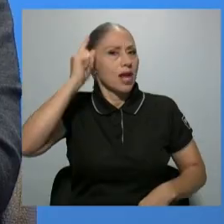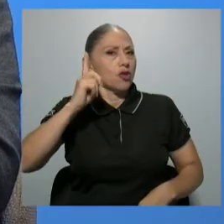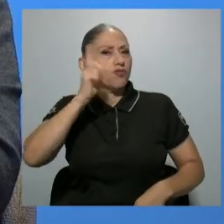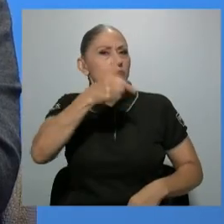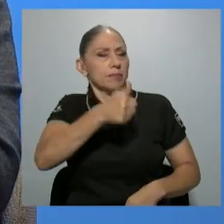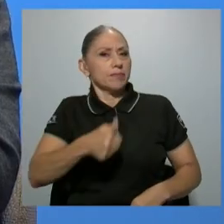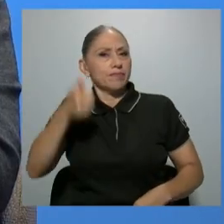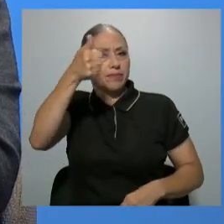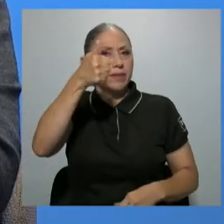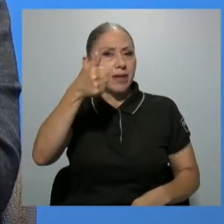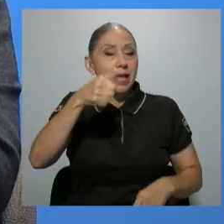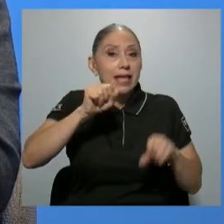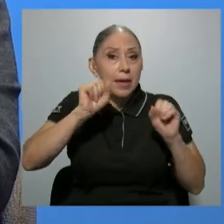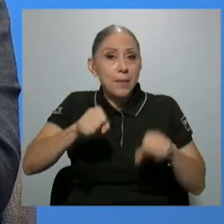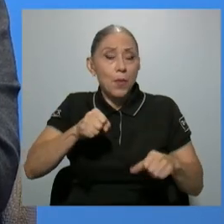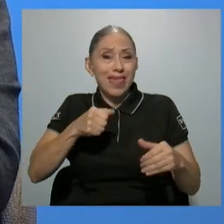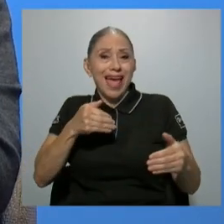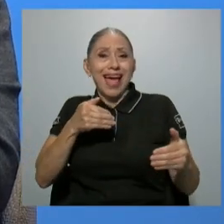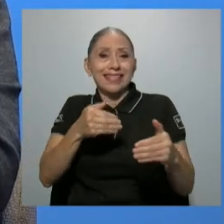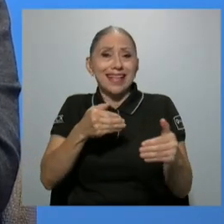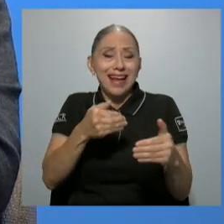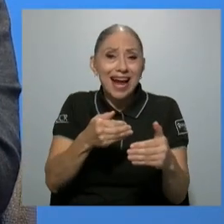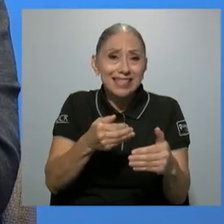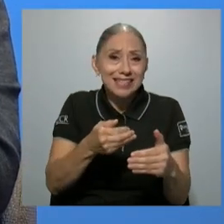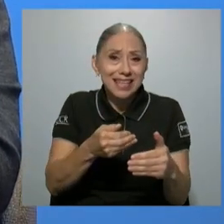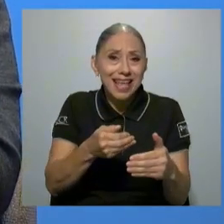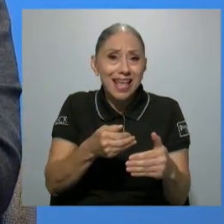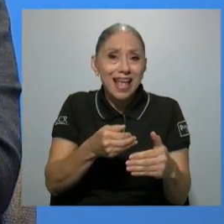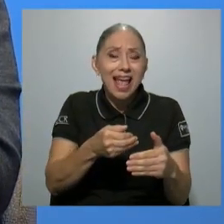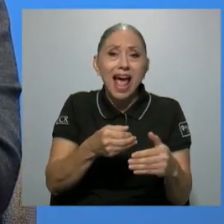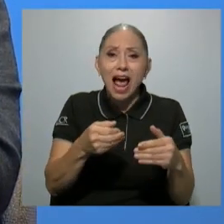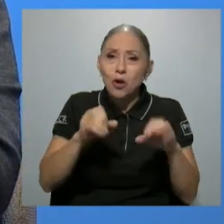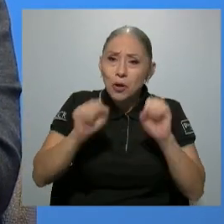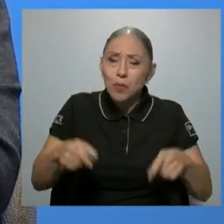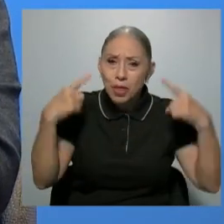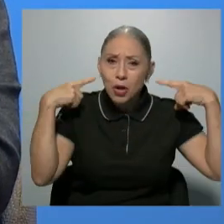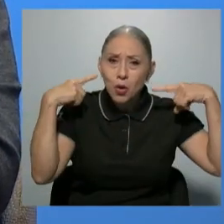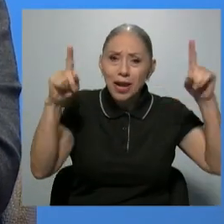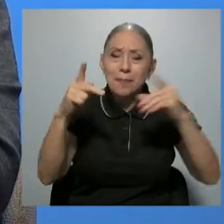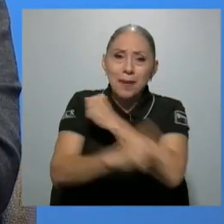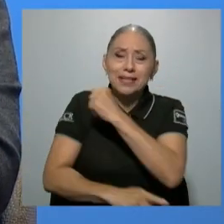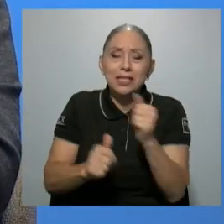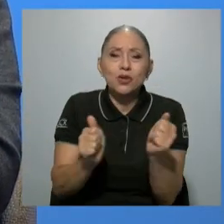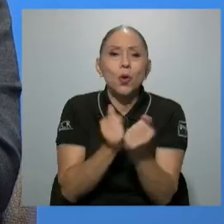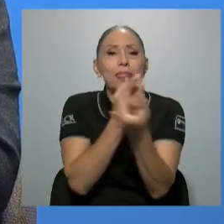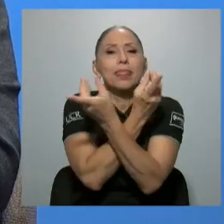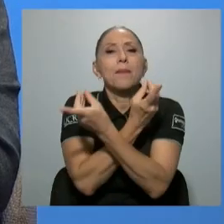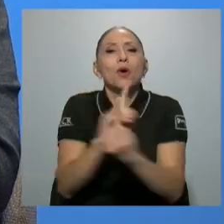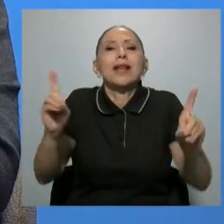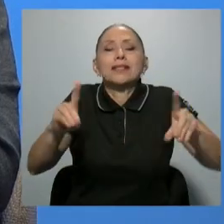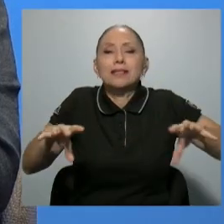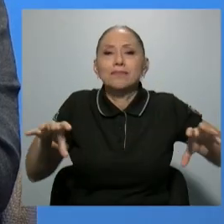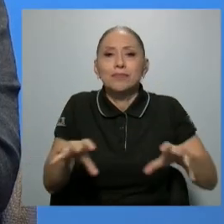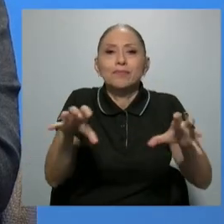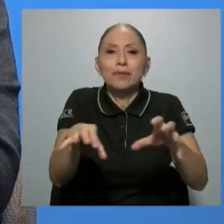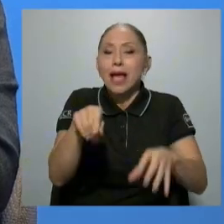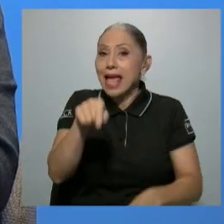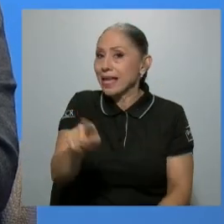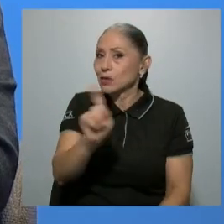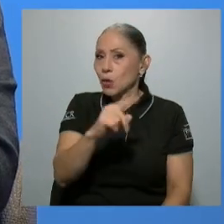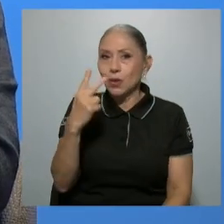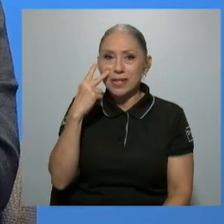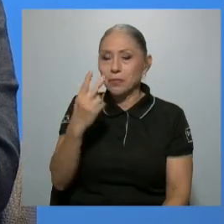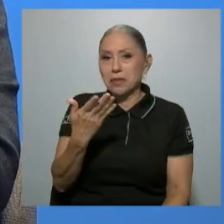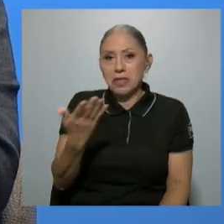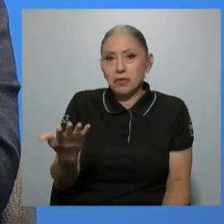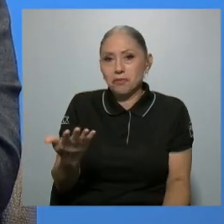ni siquiera acercarse al desempeño que tienen las democracias más vibrantes. Y eso no lo estamos viendo de nuevo, a